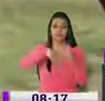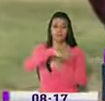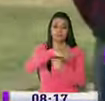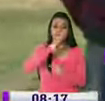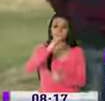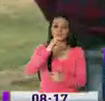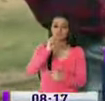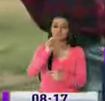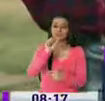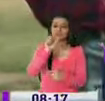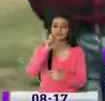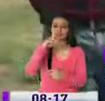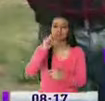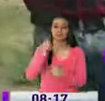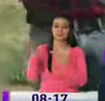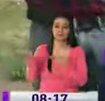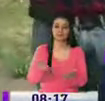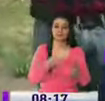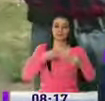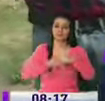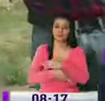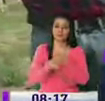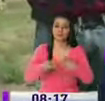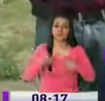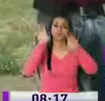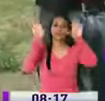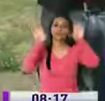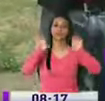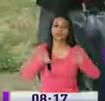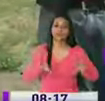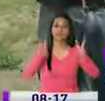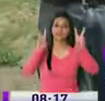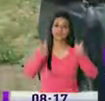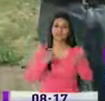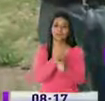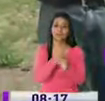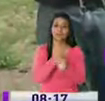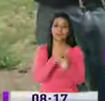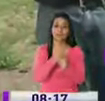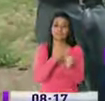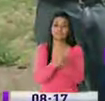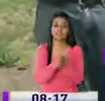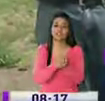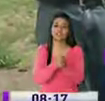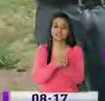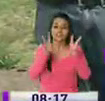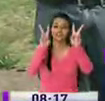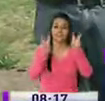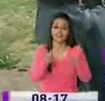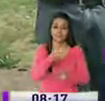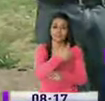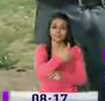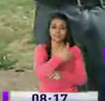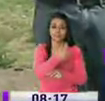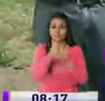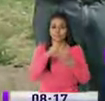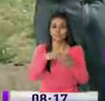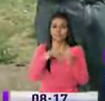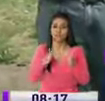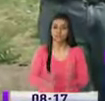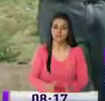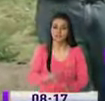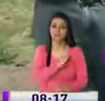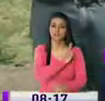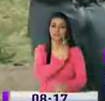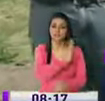de la Concepción. Se realizará el evento inaugural con una feria de café y chocolate, por supuesto, realizada por varios estudiantes de la